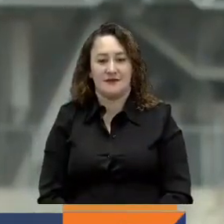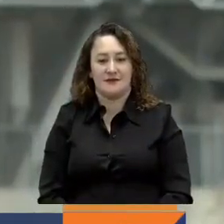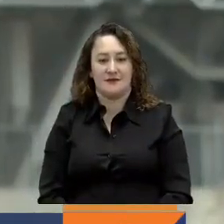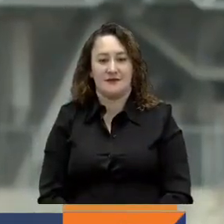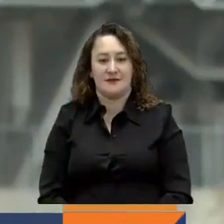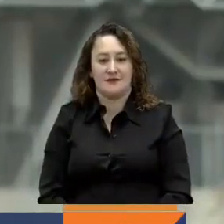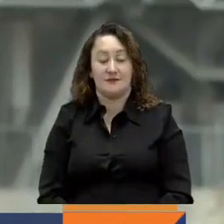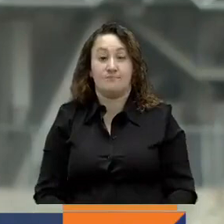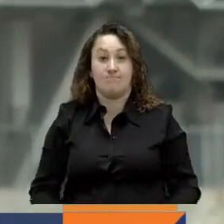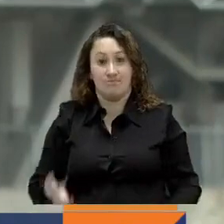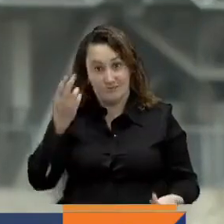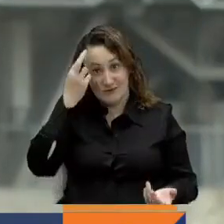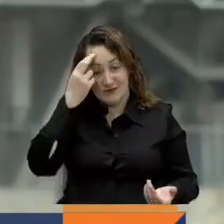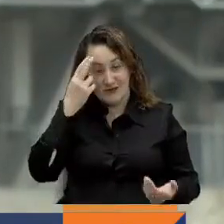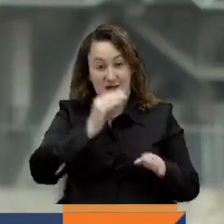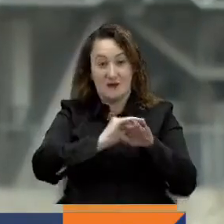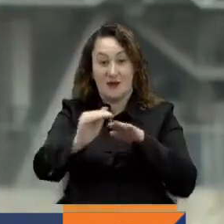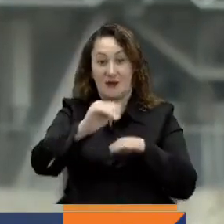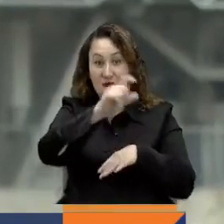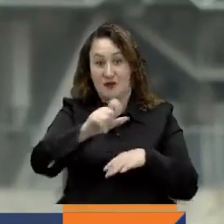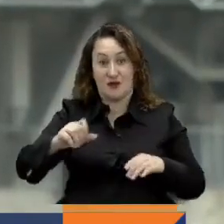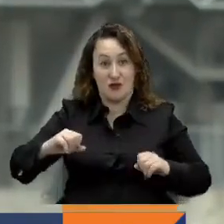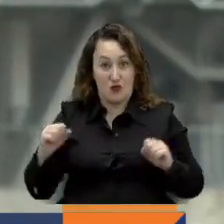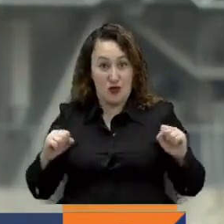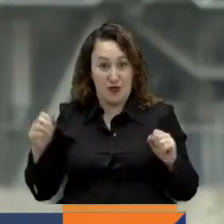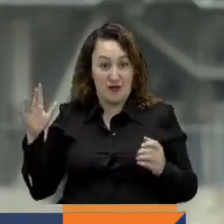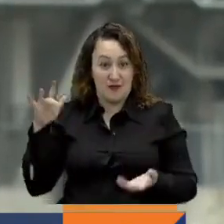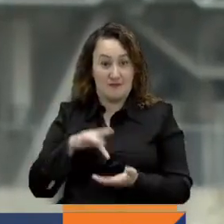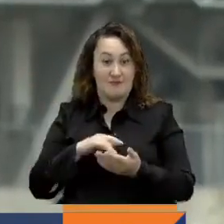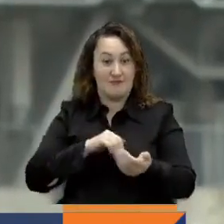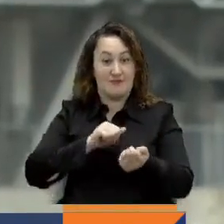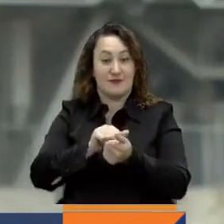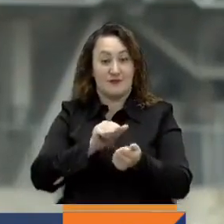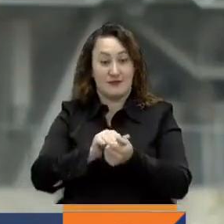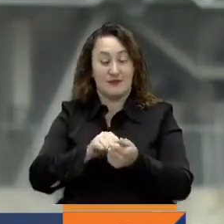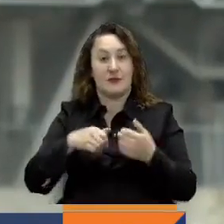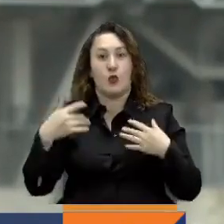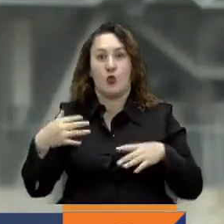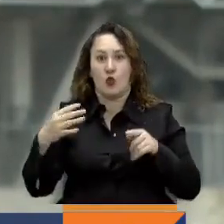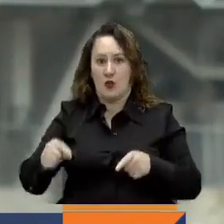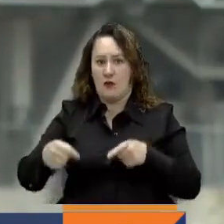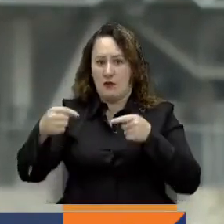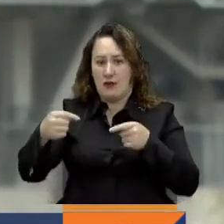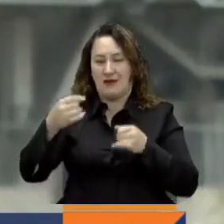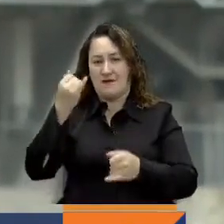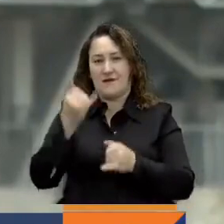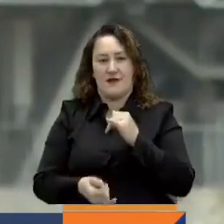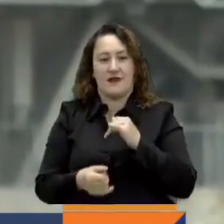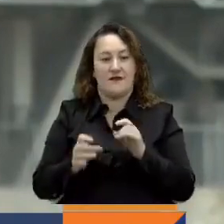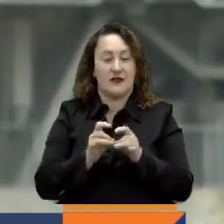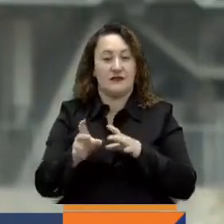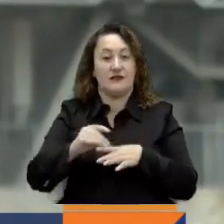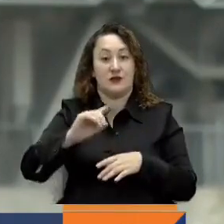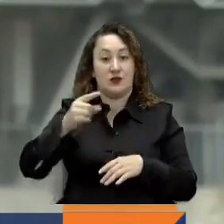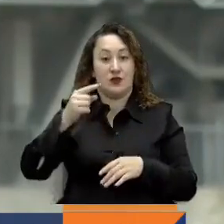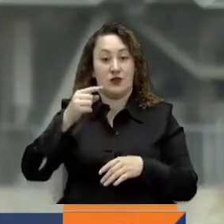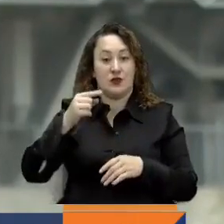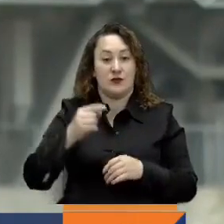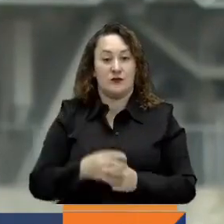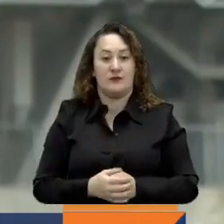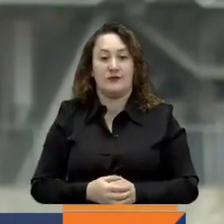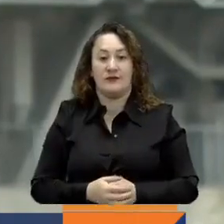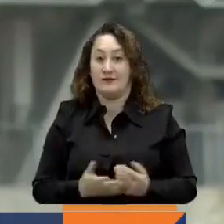Bueno, y por supuesto la invitación para la gente de Bogotá es que venga a acompañar a la selección, partido que cerrará la fecha 1 de este hexagonal